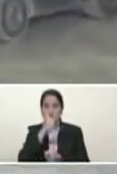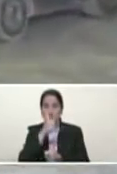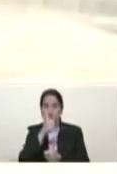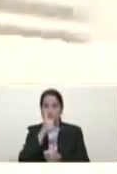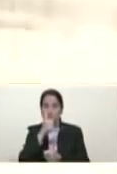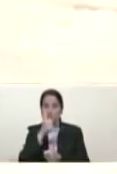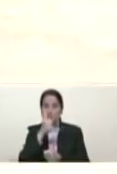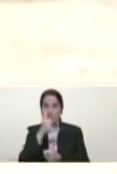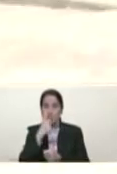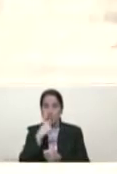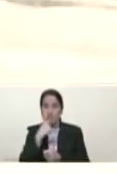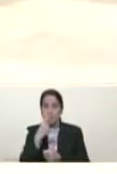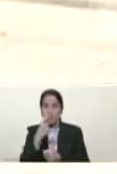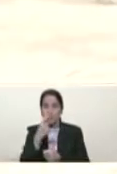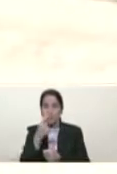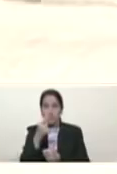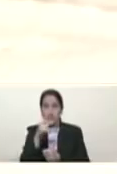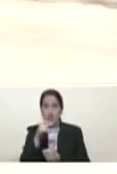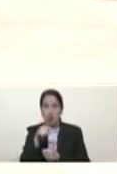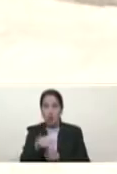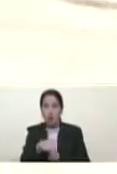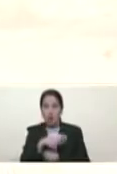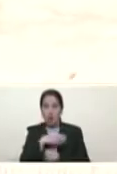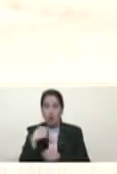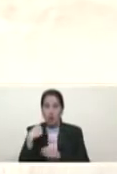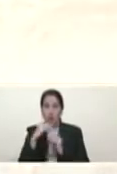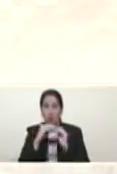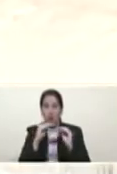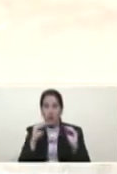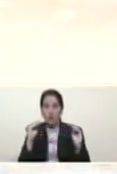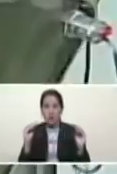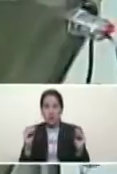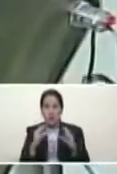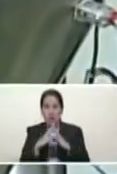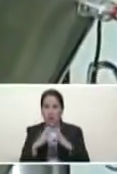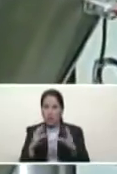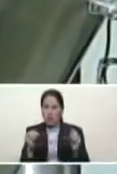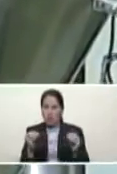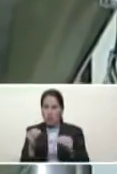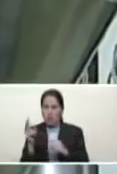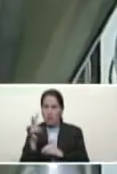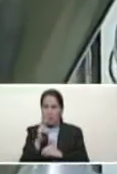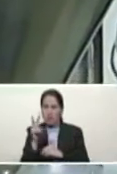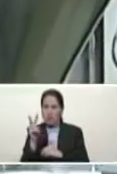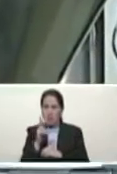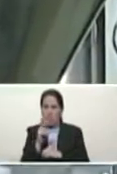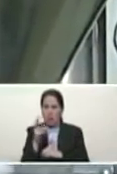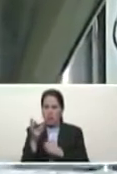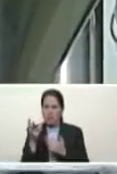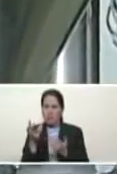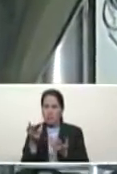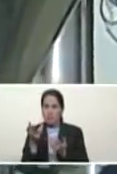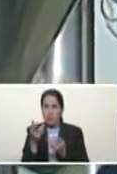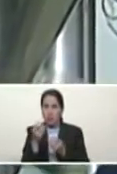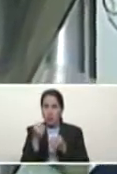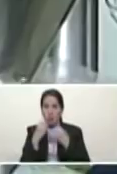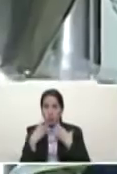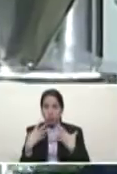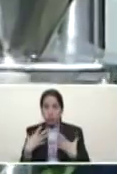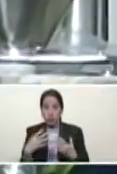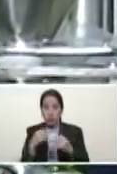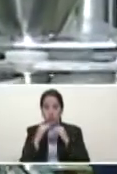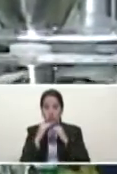planta. Hoy queremos anunciarle a toda Venezuela buenas nuevas, cumpliendo sus instrucciones, cumpliendo